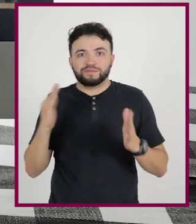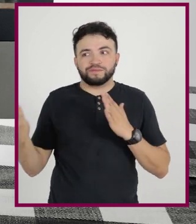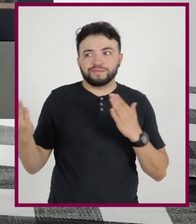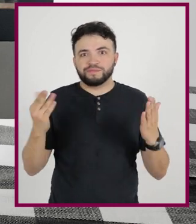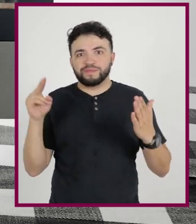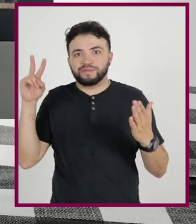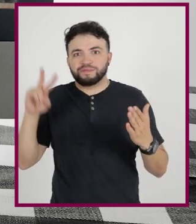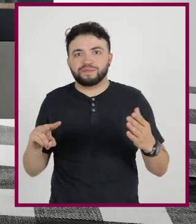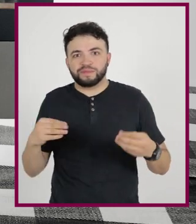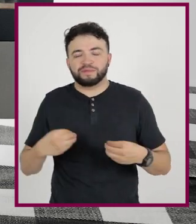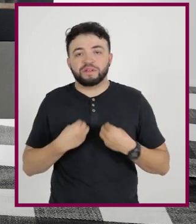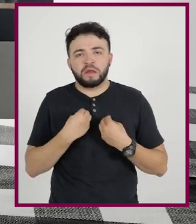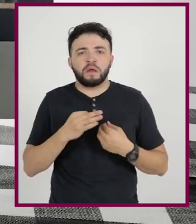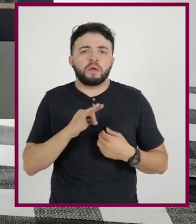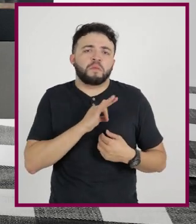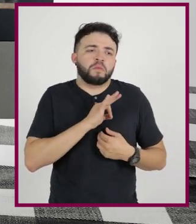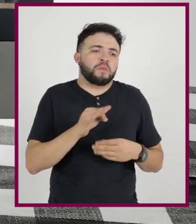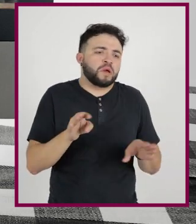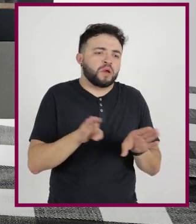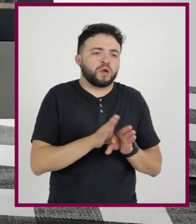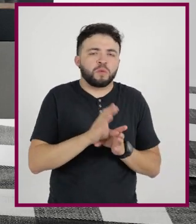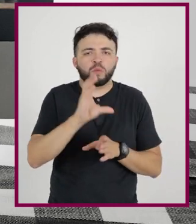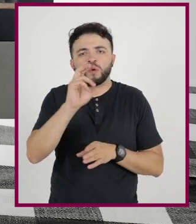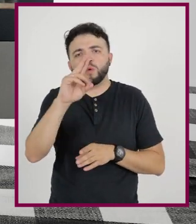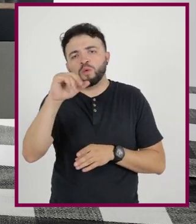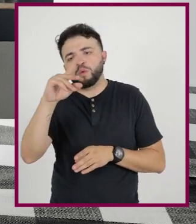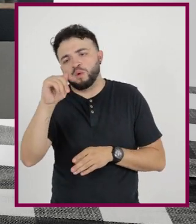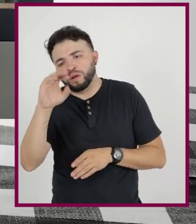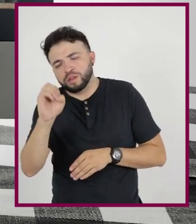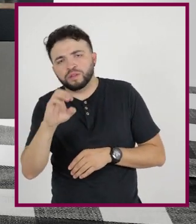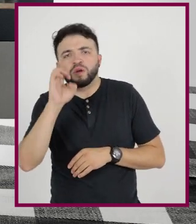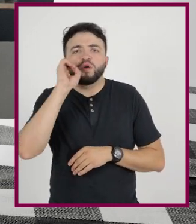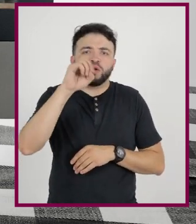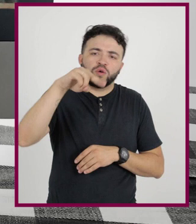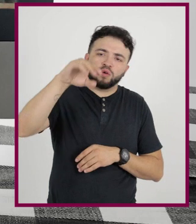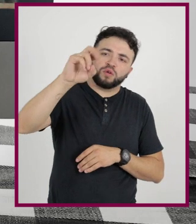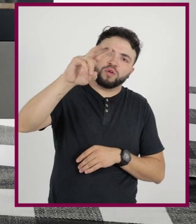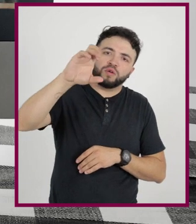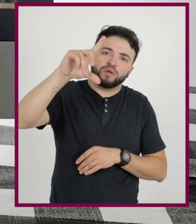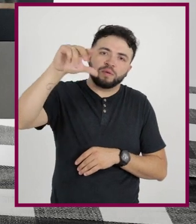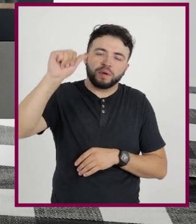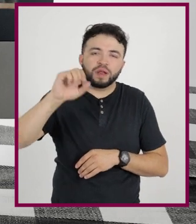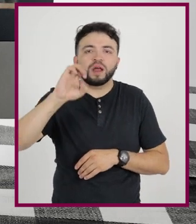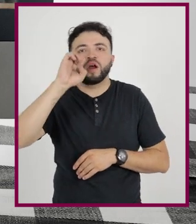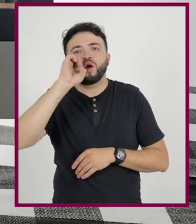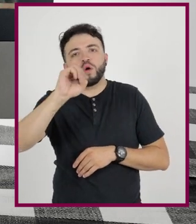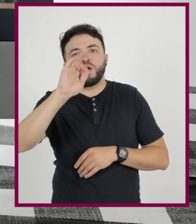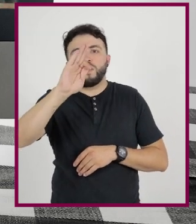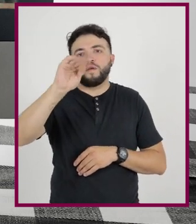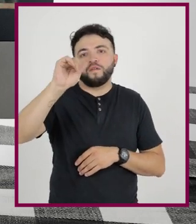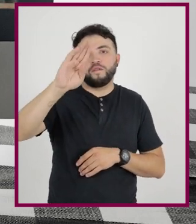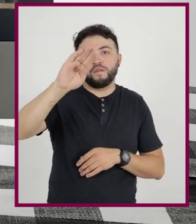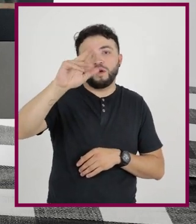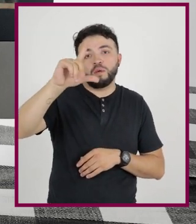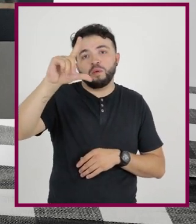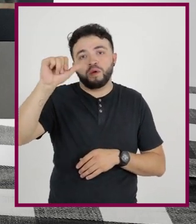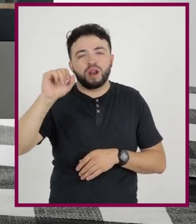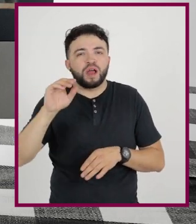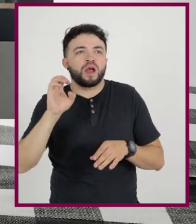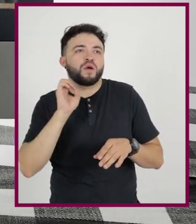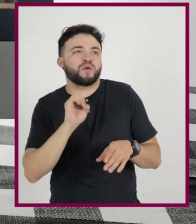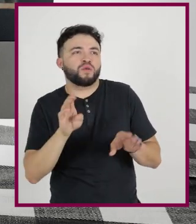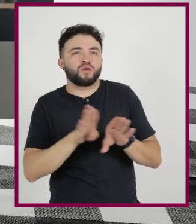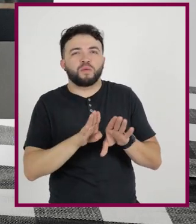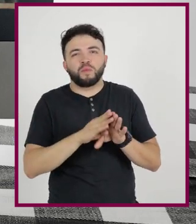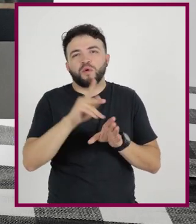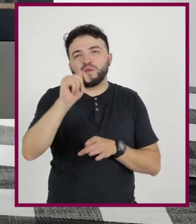en la que vive. Por ejemplo, puede ser un cuento, una novela, una fábula o